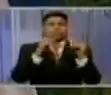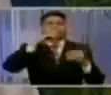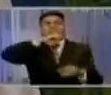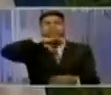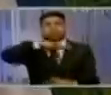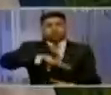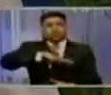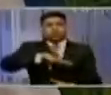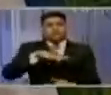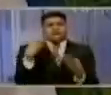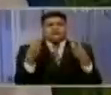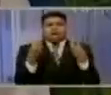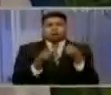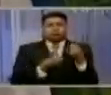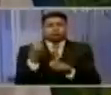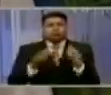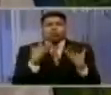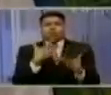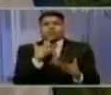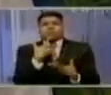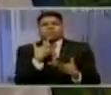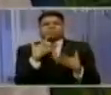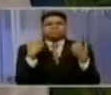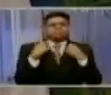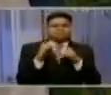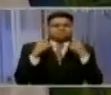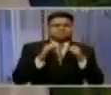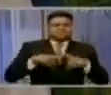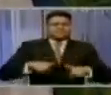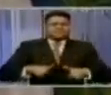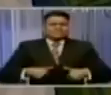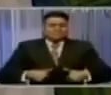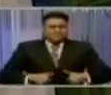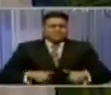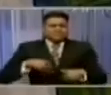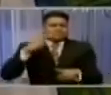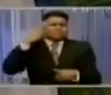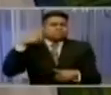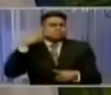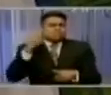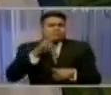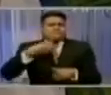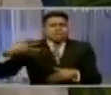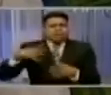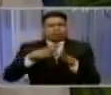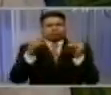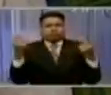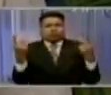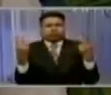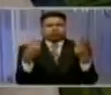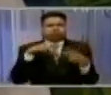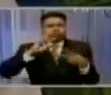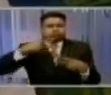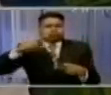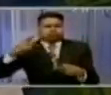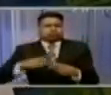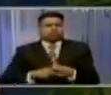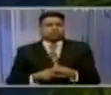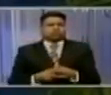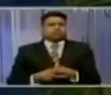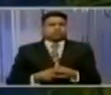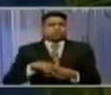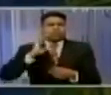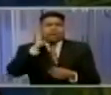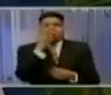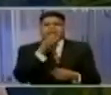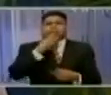forjó nuestra identidad. Identidad mestiza. Hermosamente mestiza, porque hermosamente